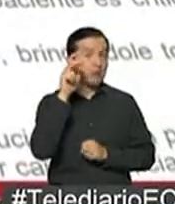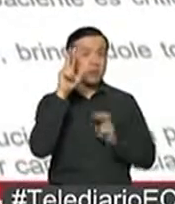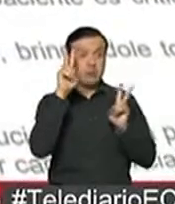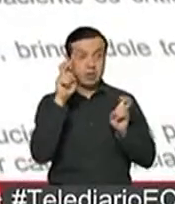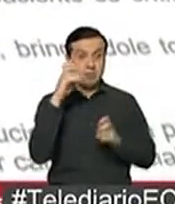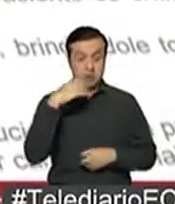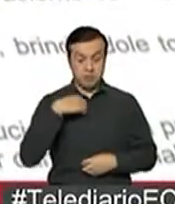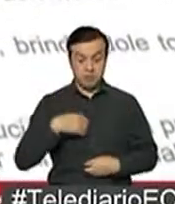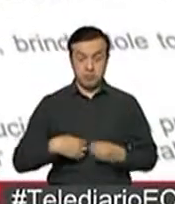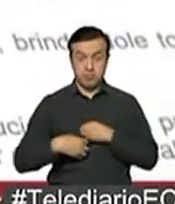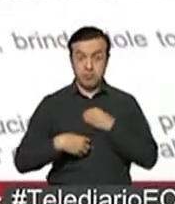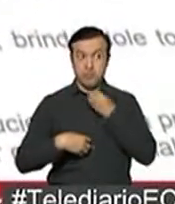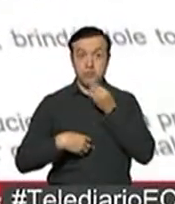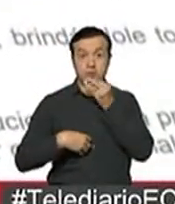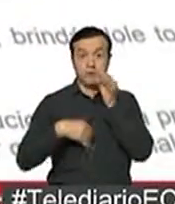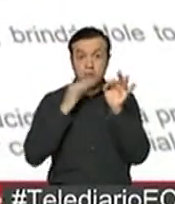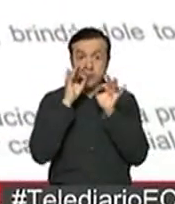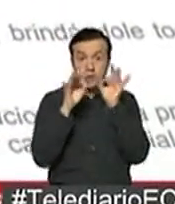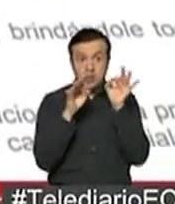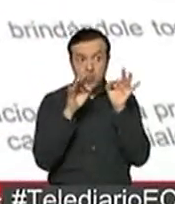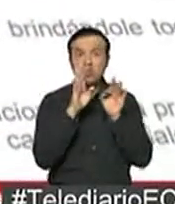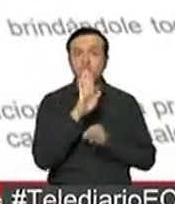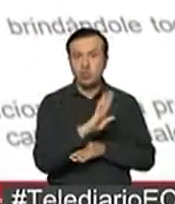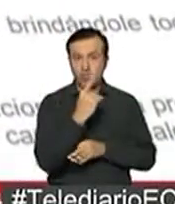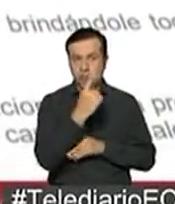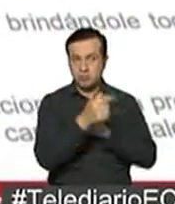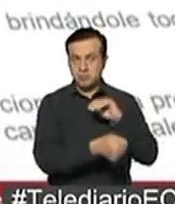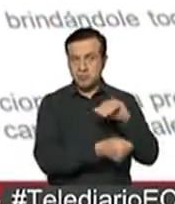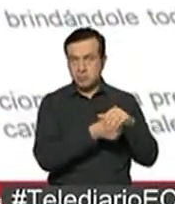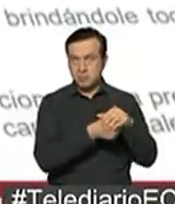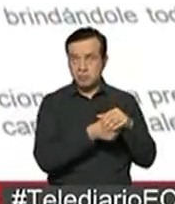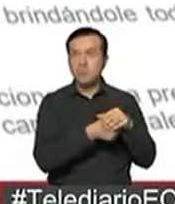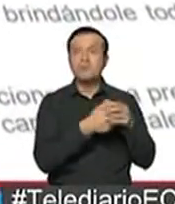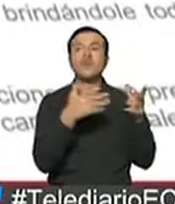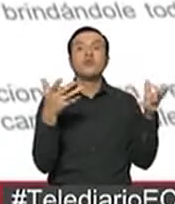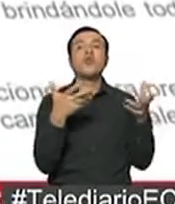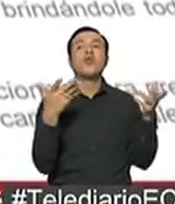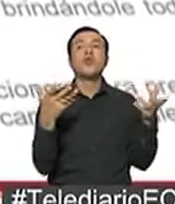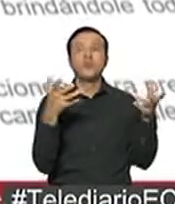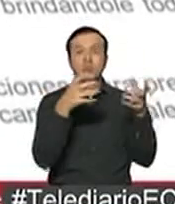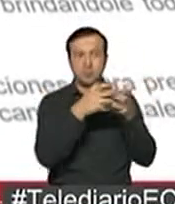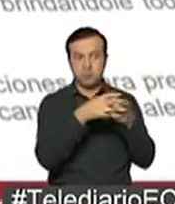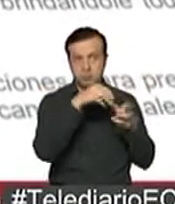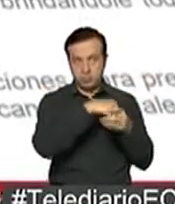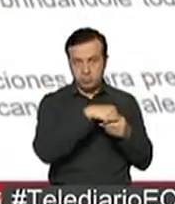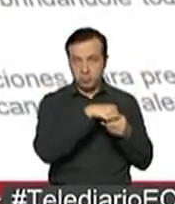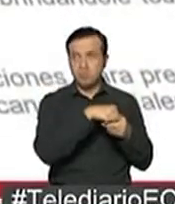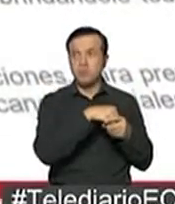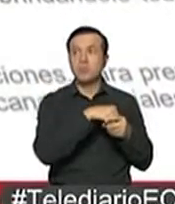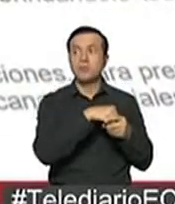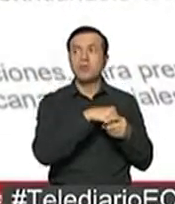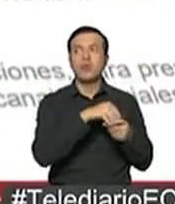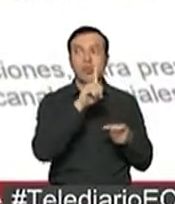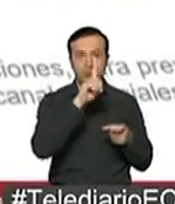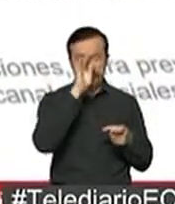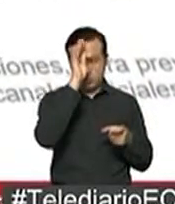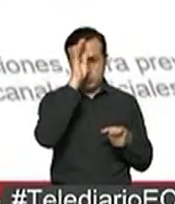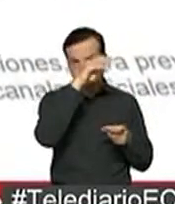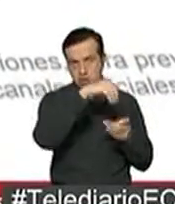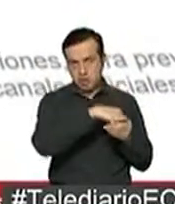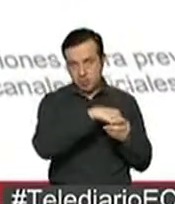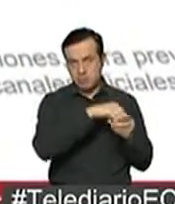el paciente continúa en una sala de aislamiento de la unidad de cuidados intensivos uci de una casa de salud